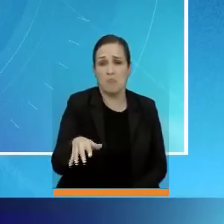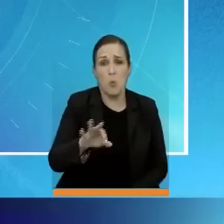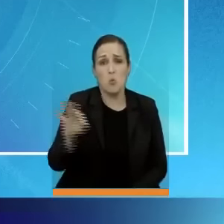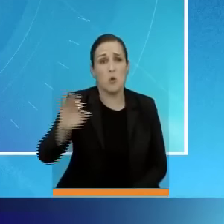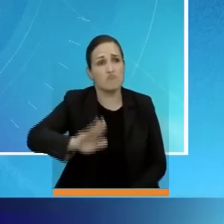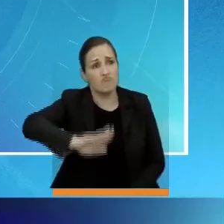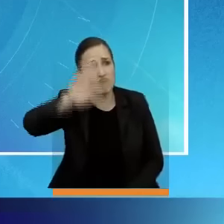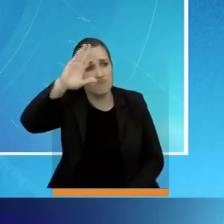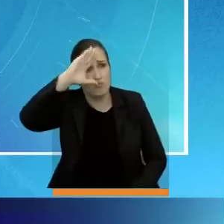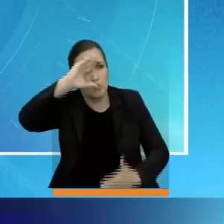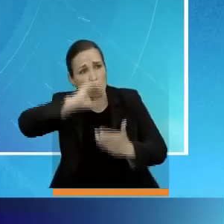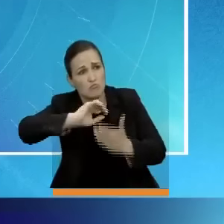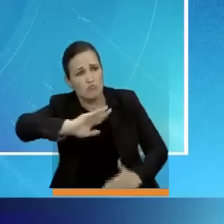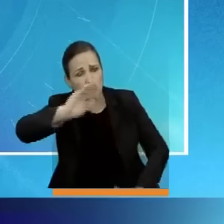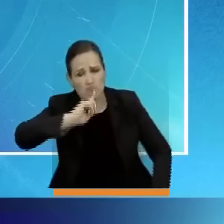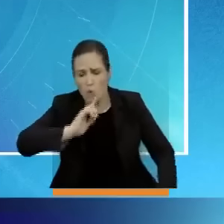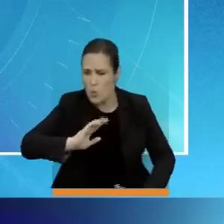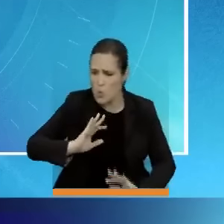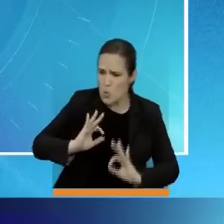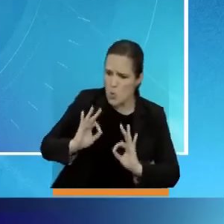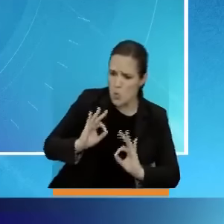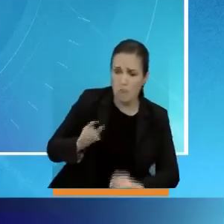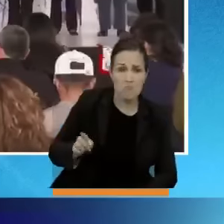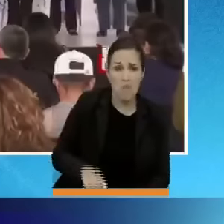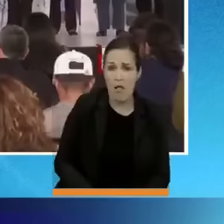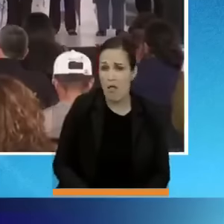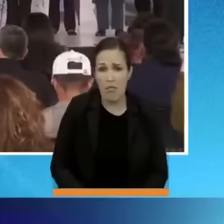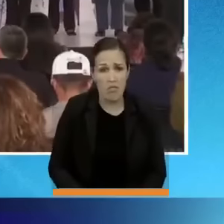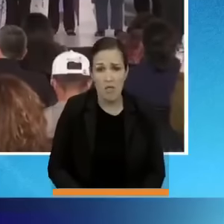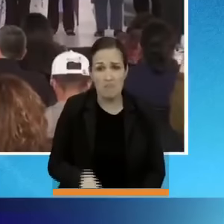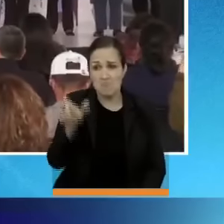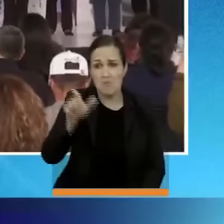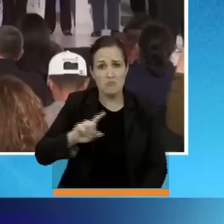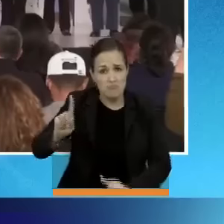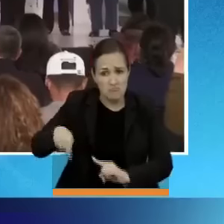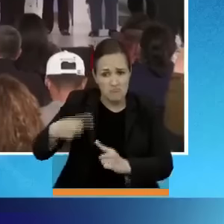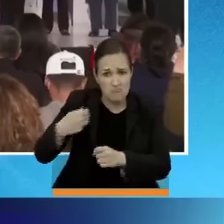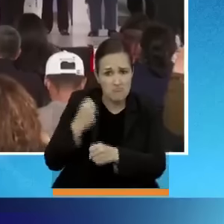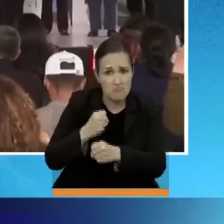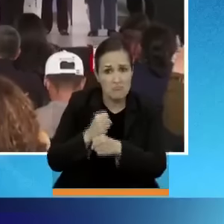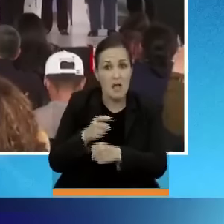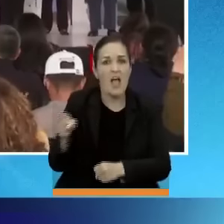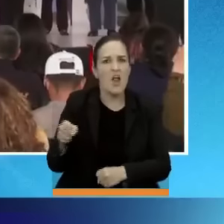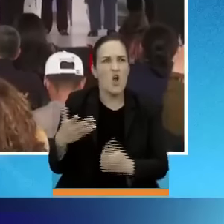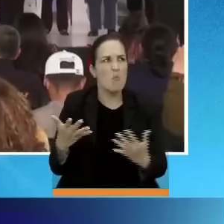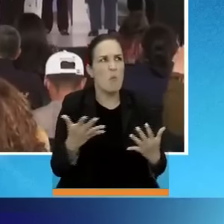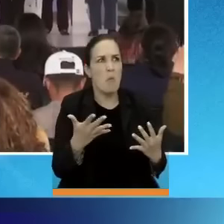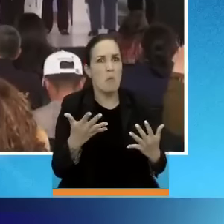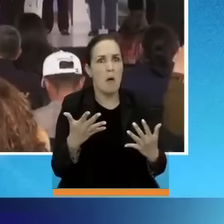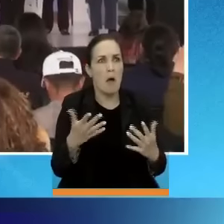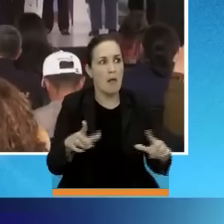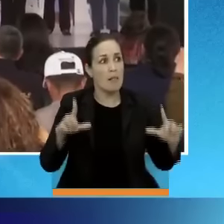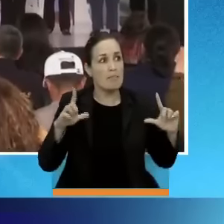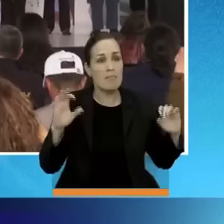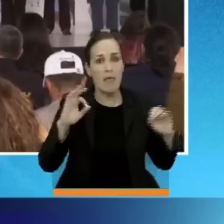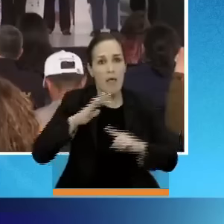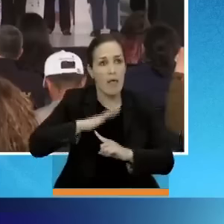nada interesante eh su trayectoria en el congreso Y entonces utiliza estos actos para darse alguna